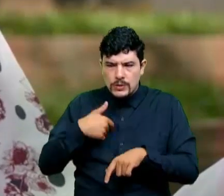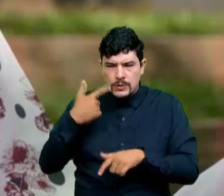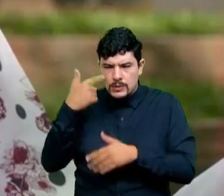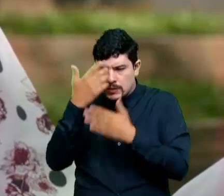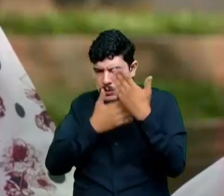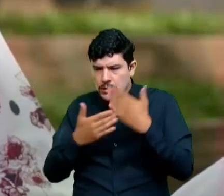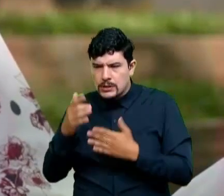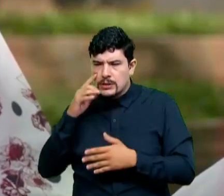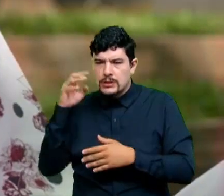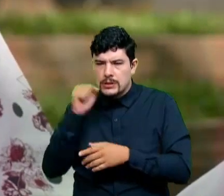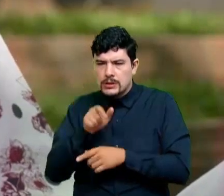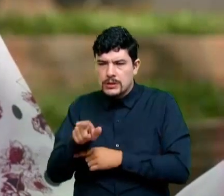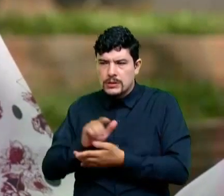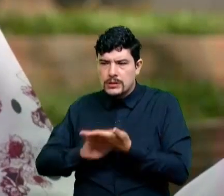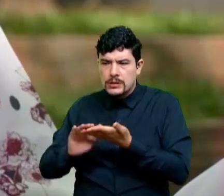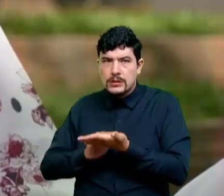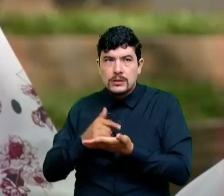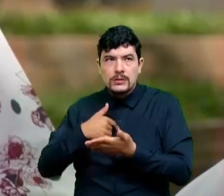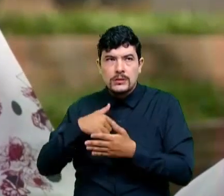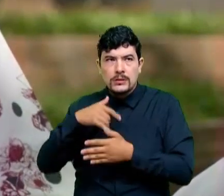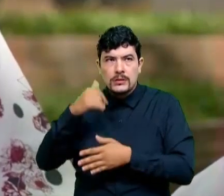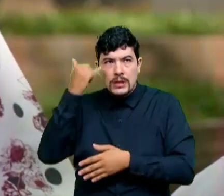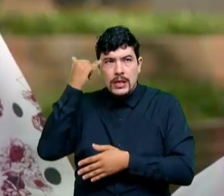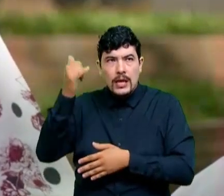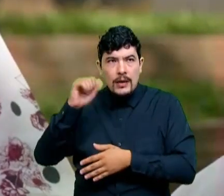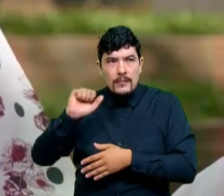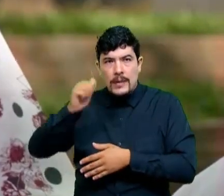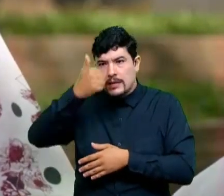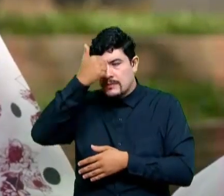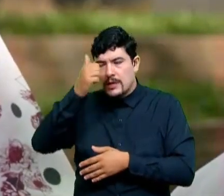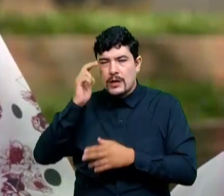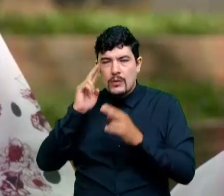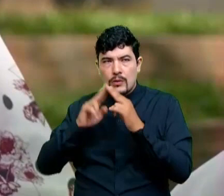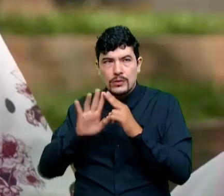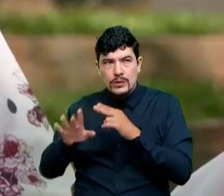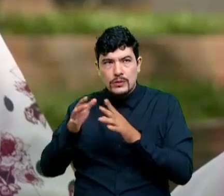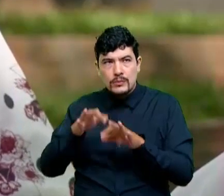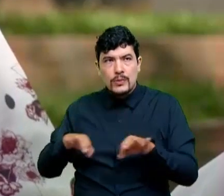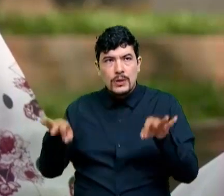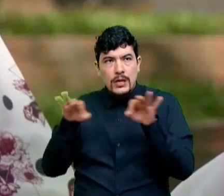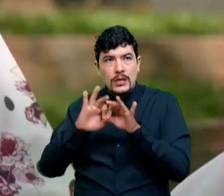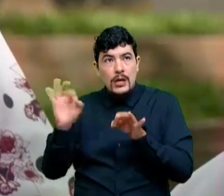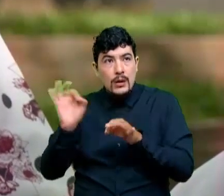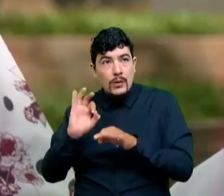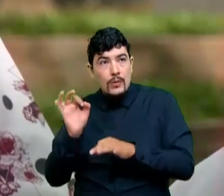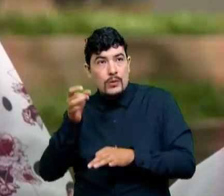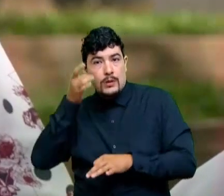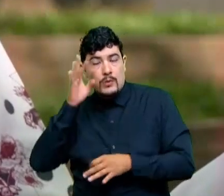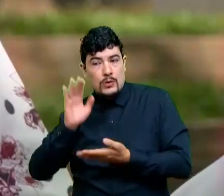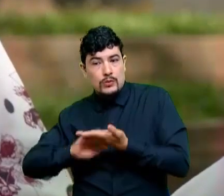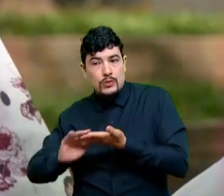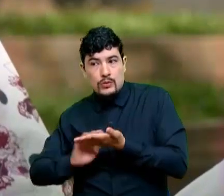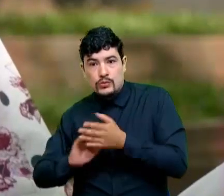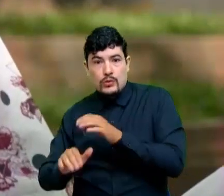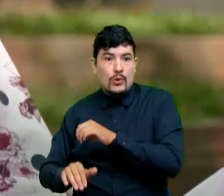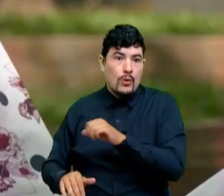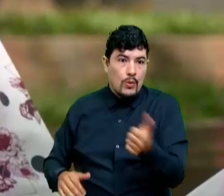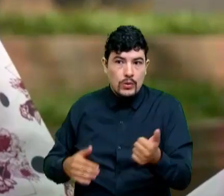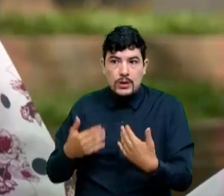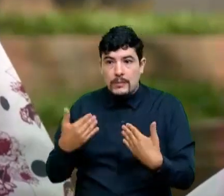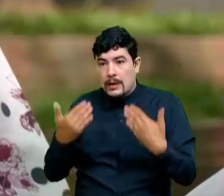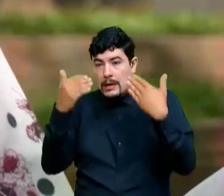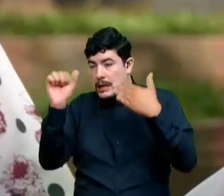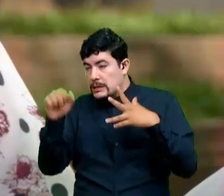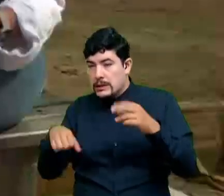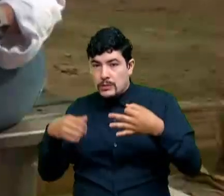ver la solución, ver qué tanto me acerqué a la idea importante en la solución o de pronto si tenía una solución alterna, qué tanto me acerqué a